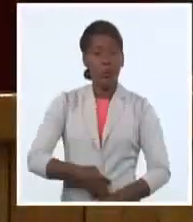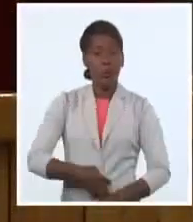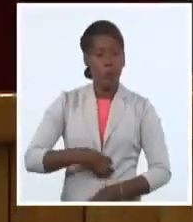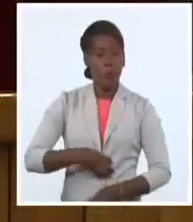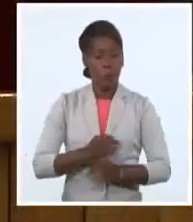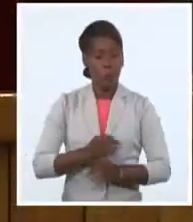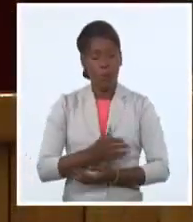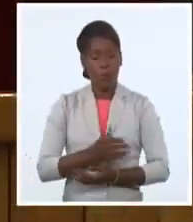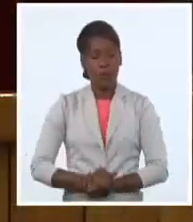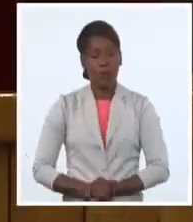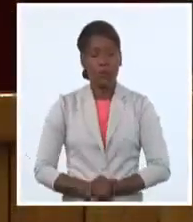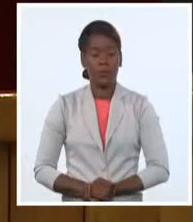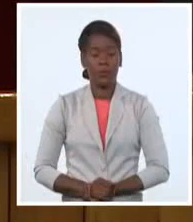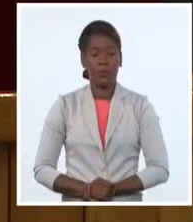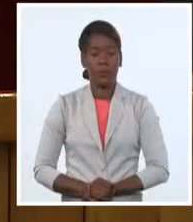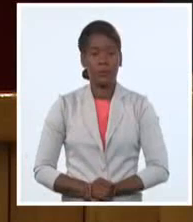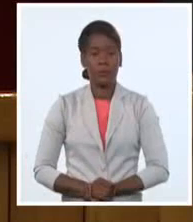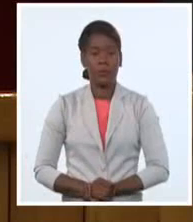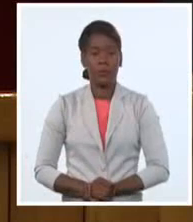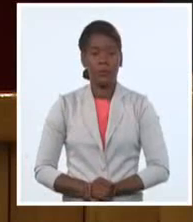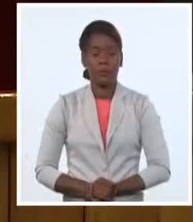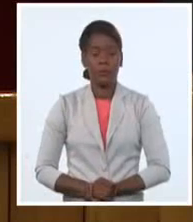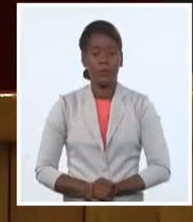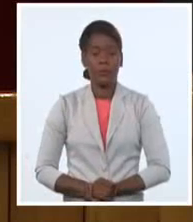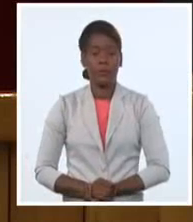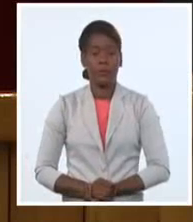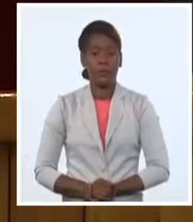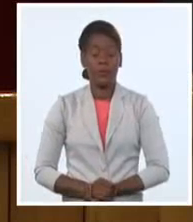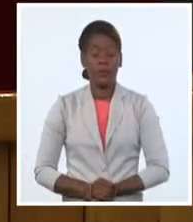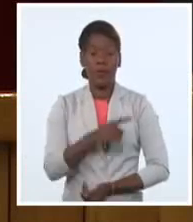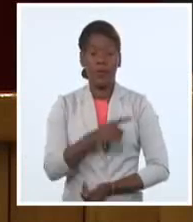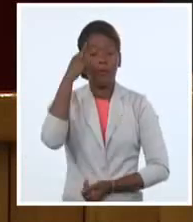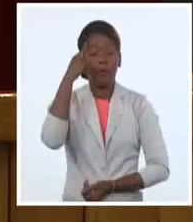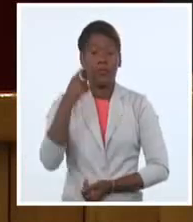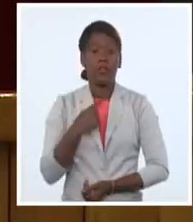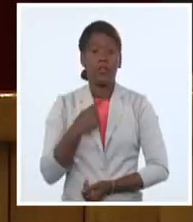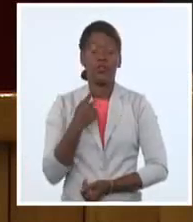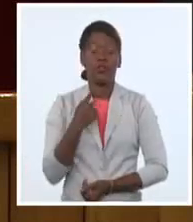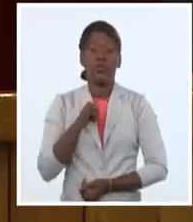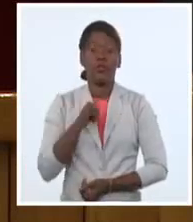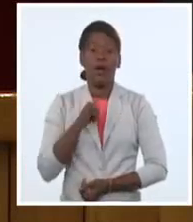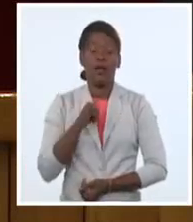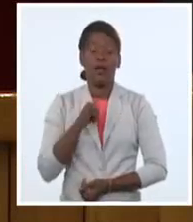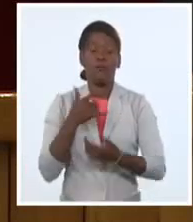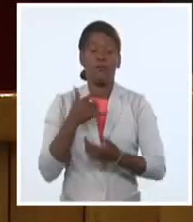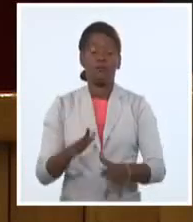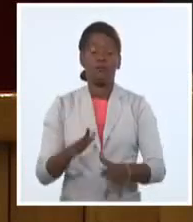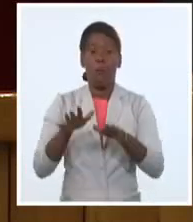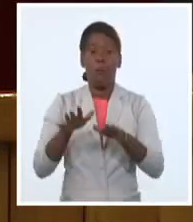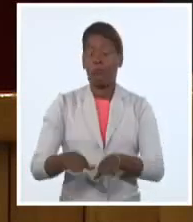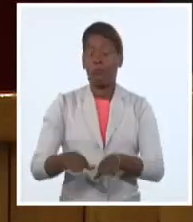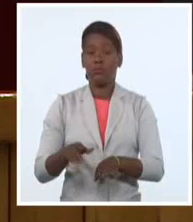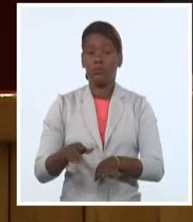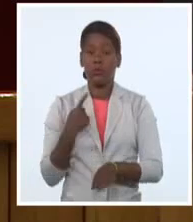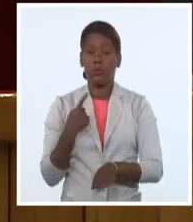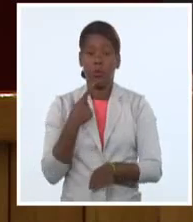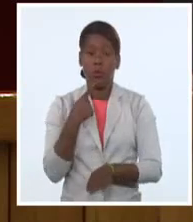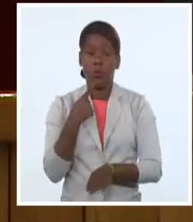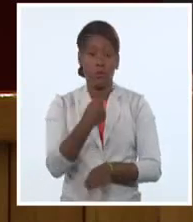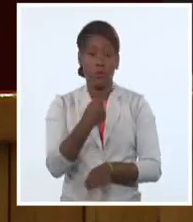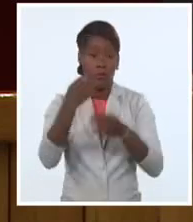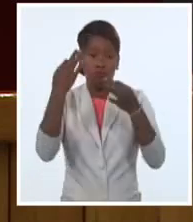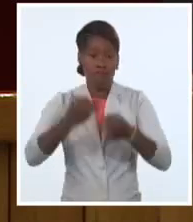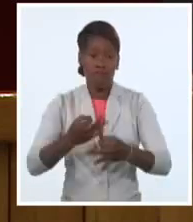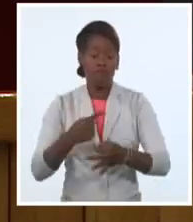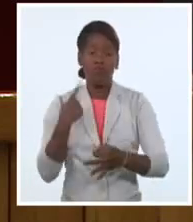Parecería increíble que hay que descubrirlo de esa manera, pero no hay otra forma de referirnos a la desvergüenza de